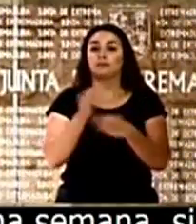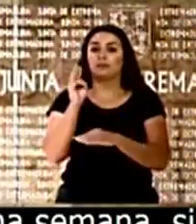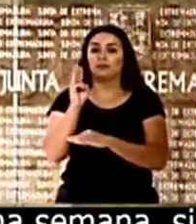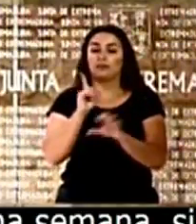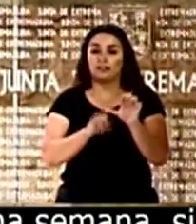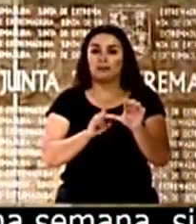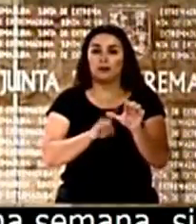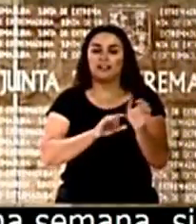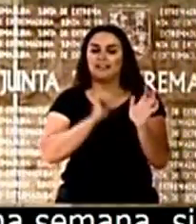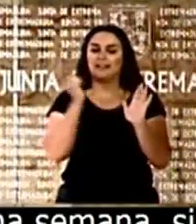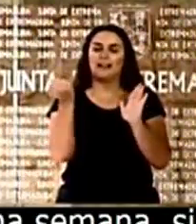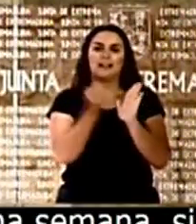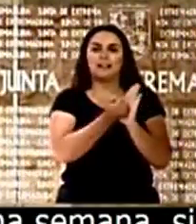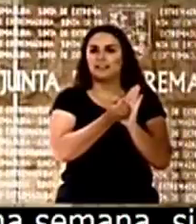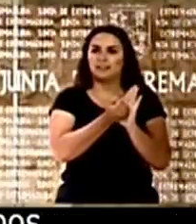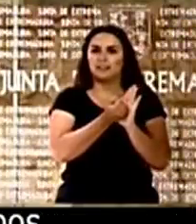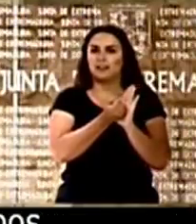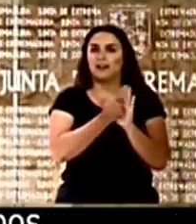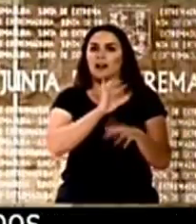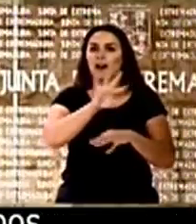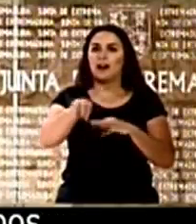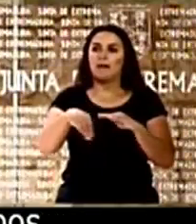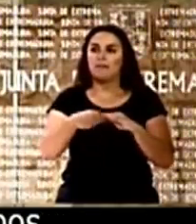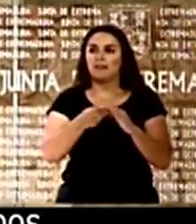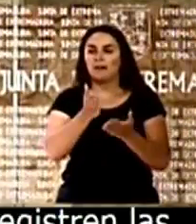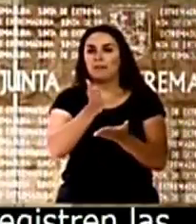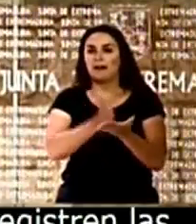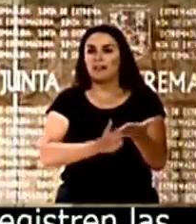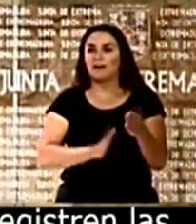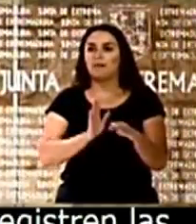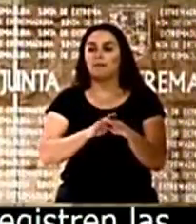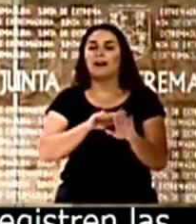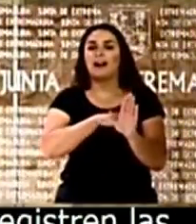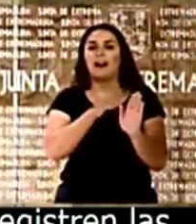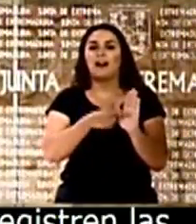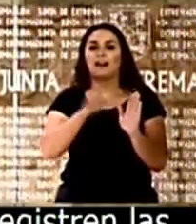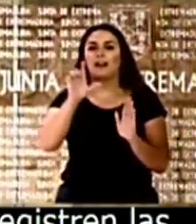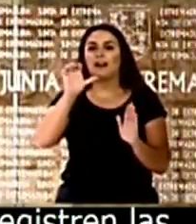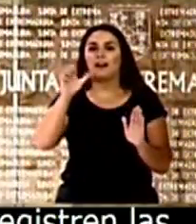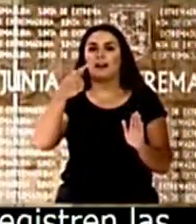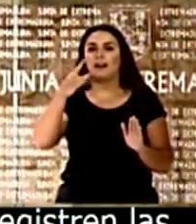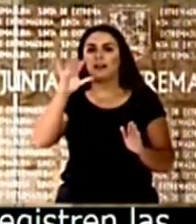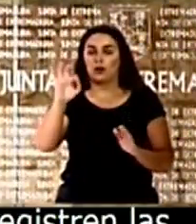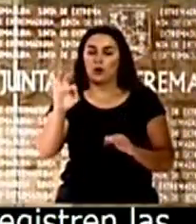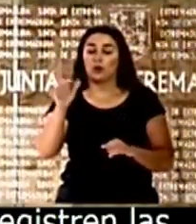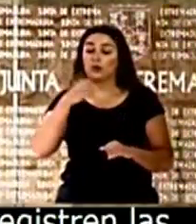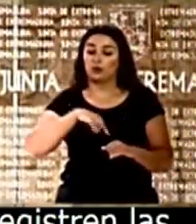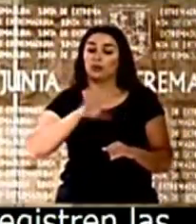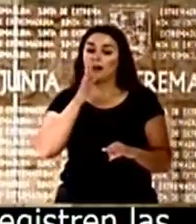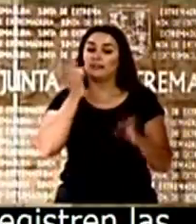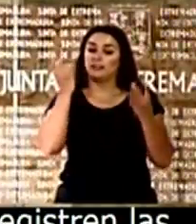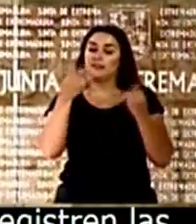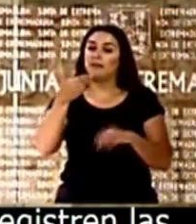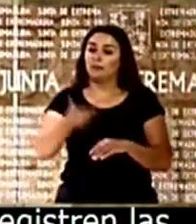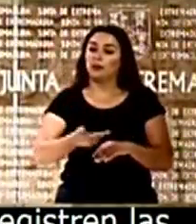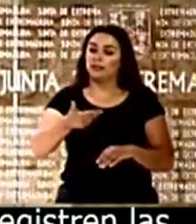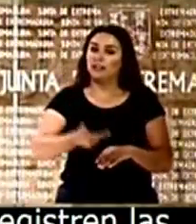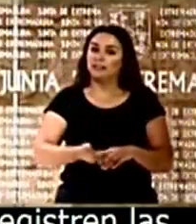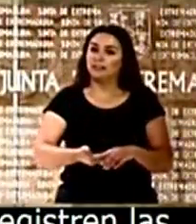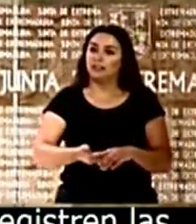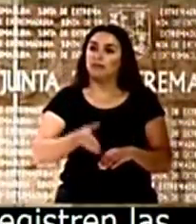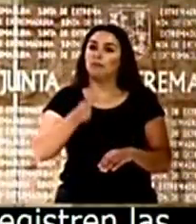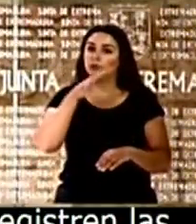Extremadura registren las enmiendas parciales a la Ley Legio. Y estamos ante una tarea muy importante porque